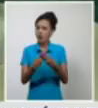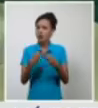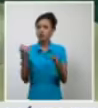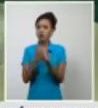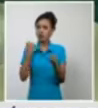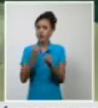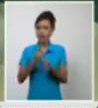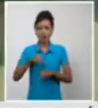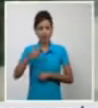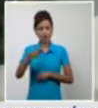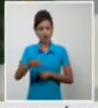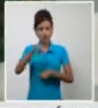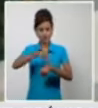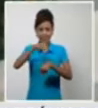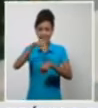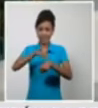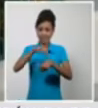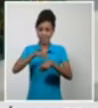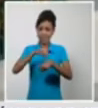pandemia.